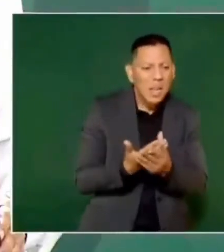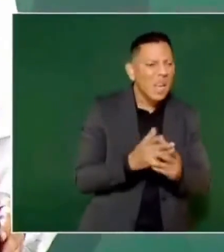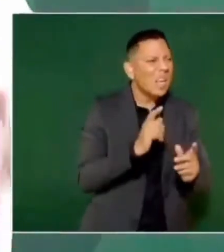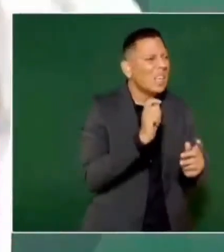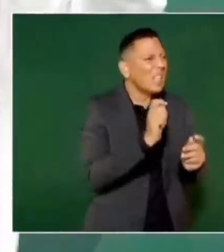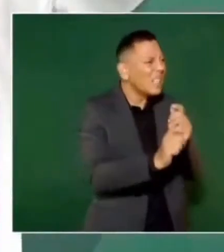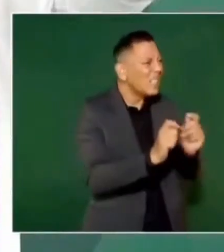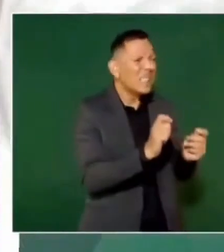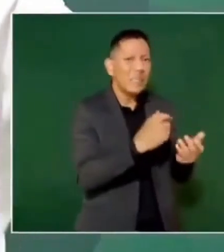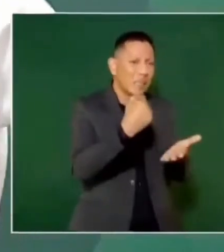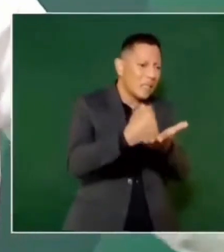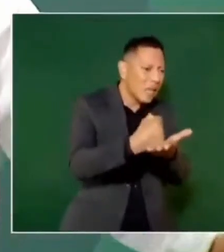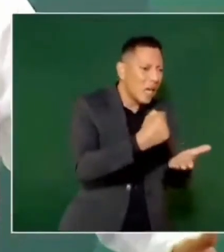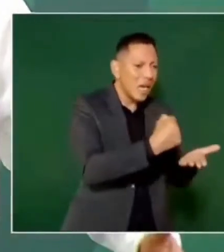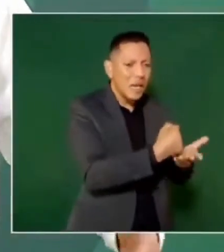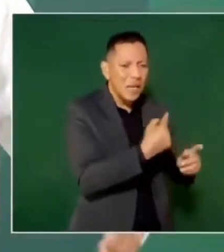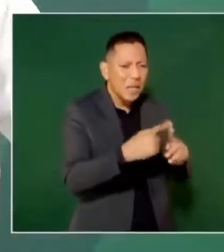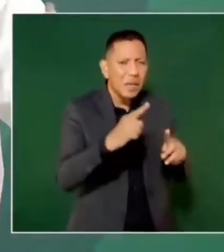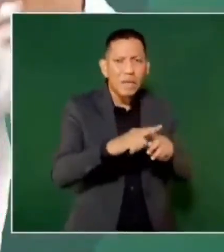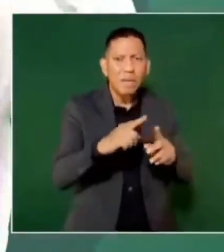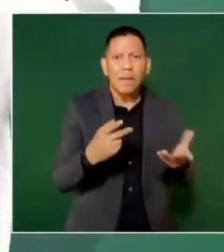los oficios,